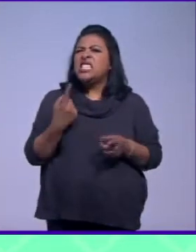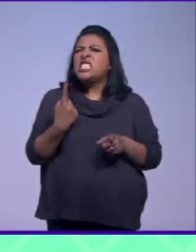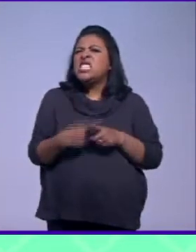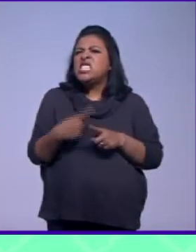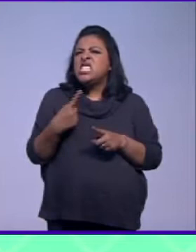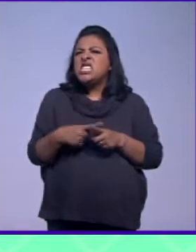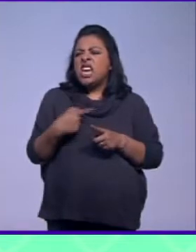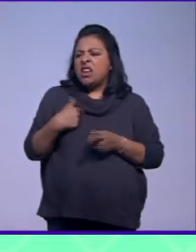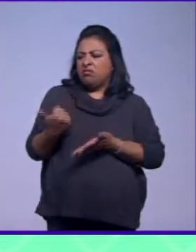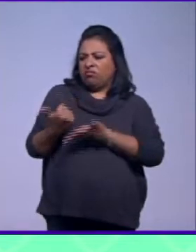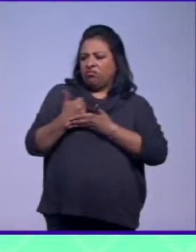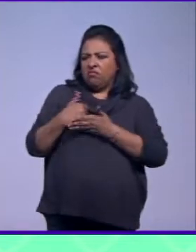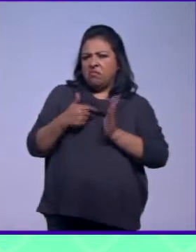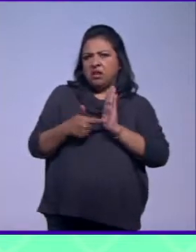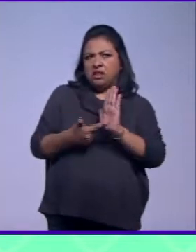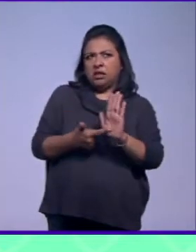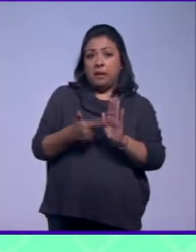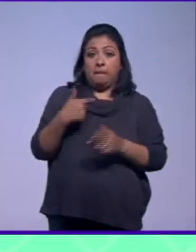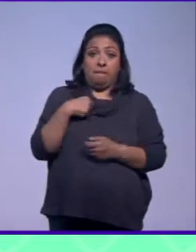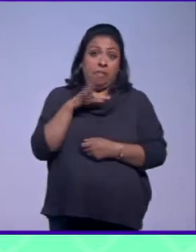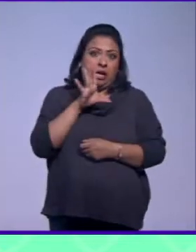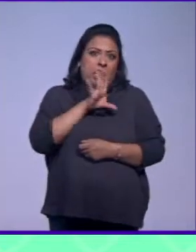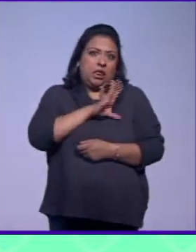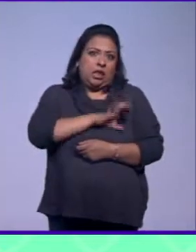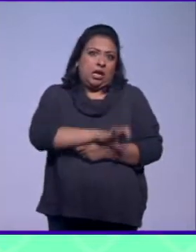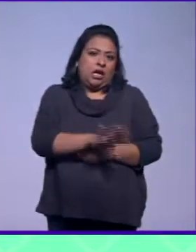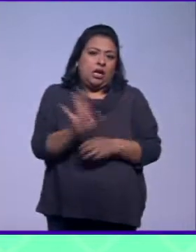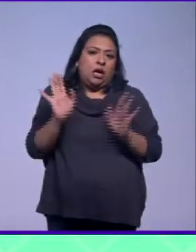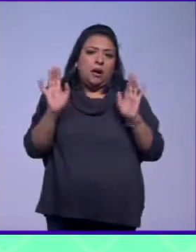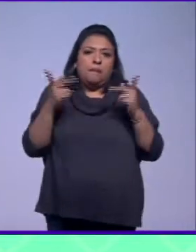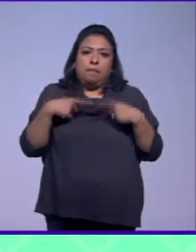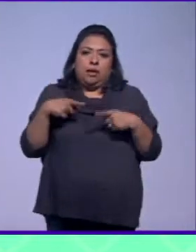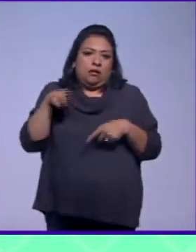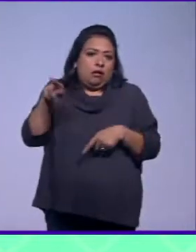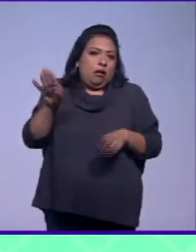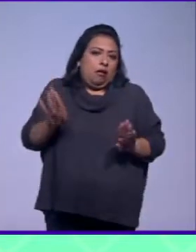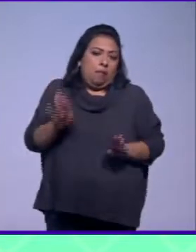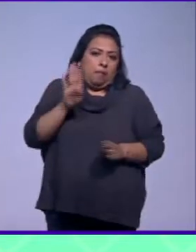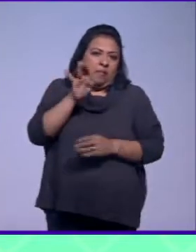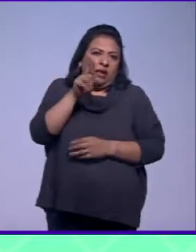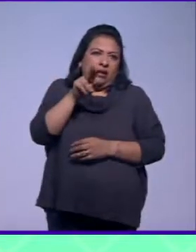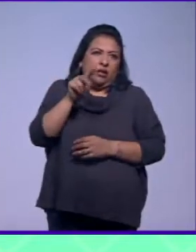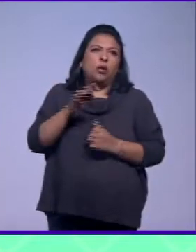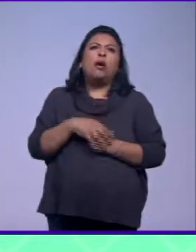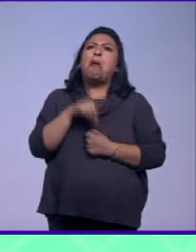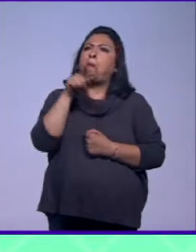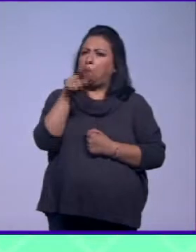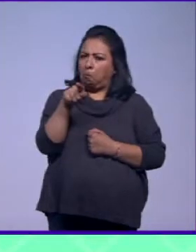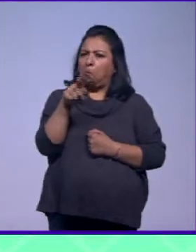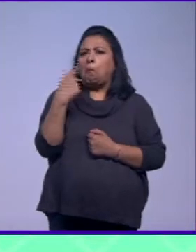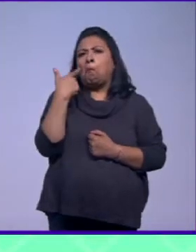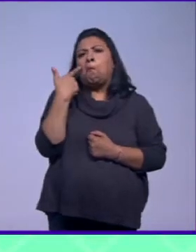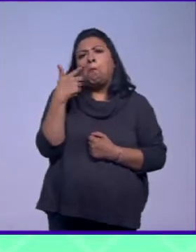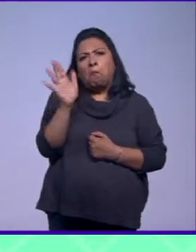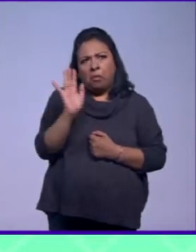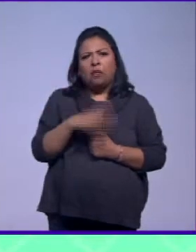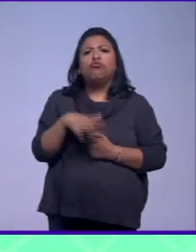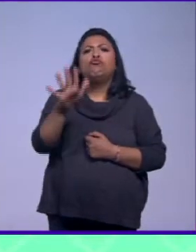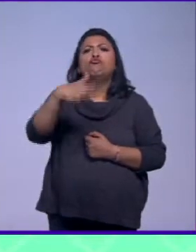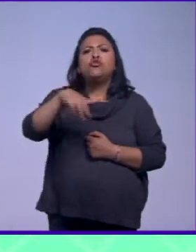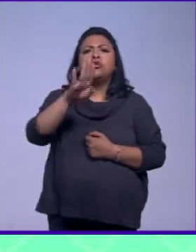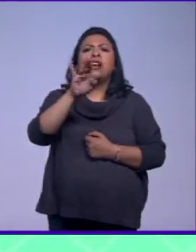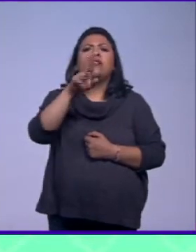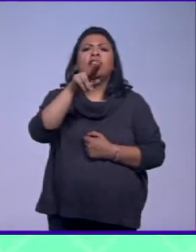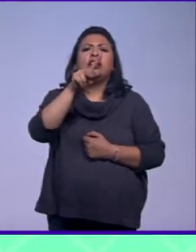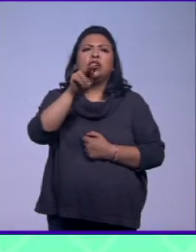qué a mí me encantaría por ejemplo alguien como benito vamos a buscar a